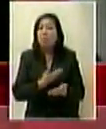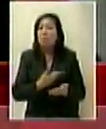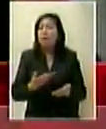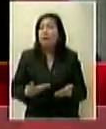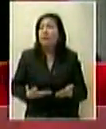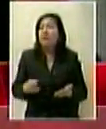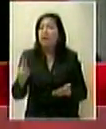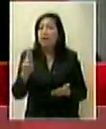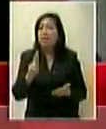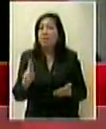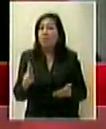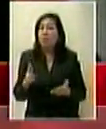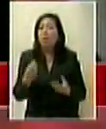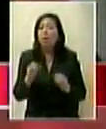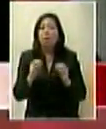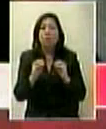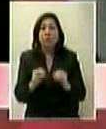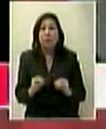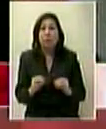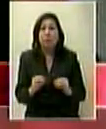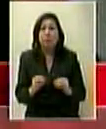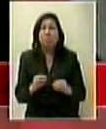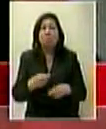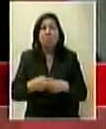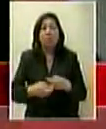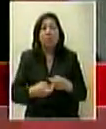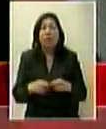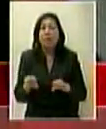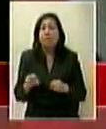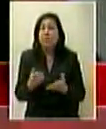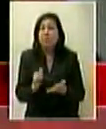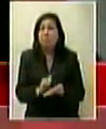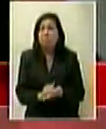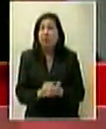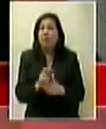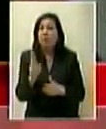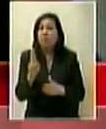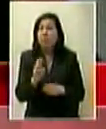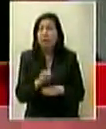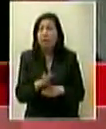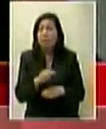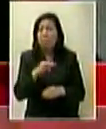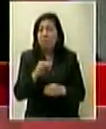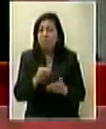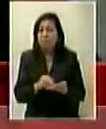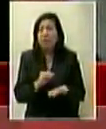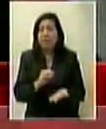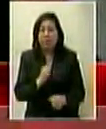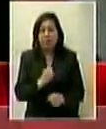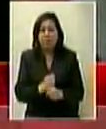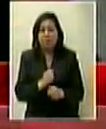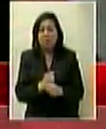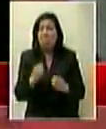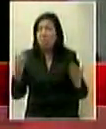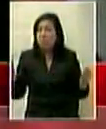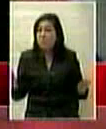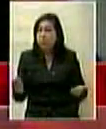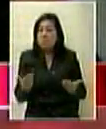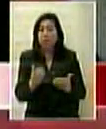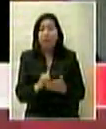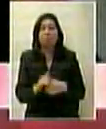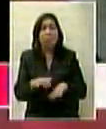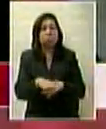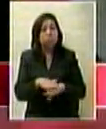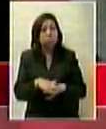presidentes regionales con el propósito que procedan a reactivar los consejos regionales de la micro y pequeña empresa. Vamos a impulsar el